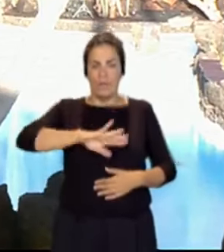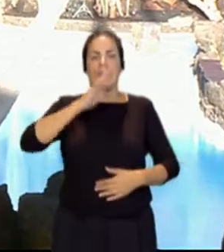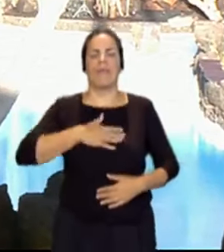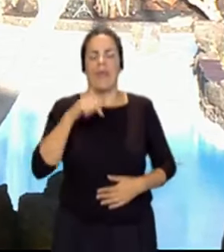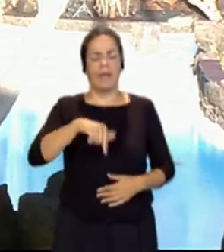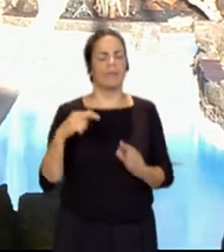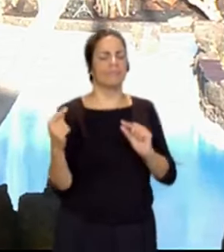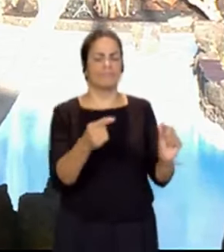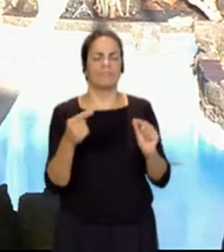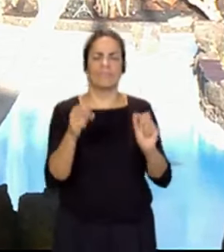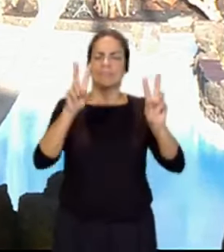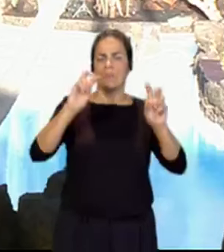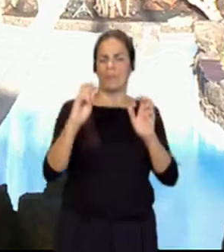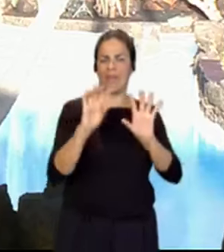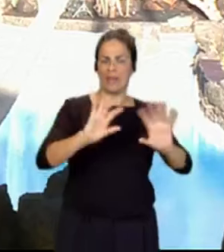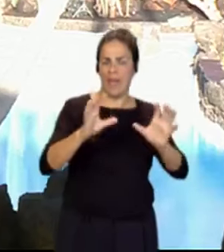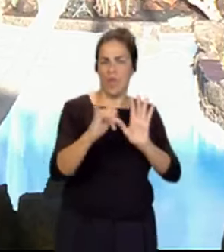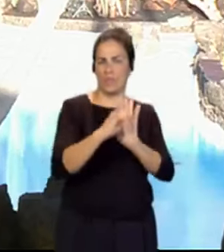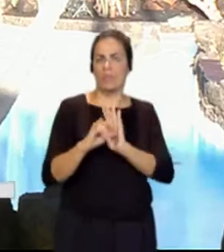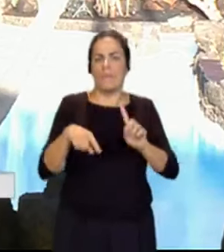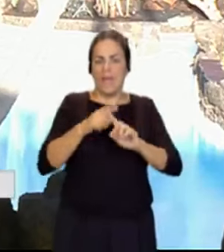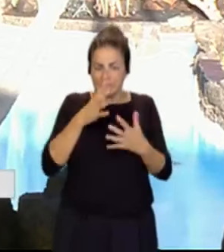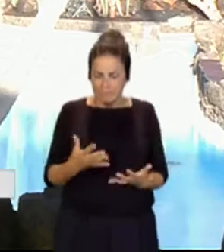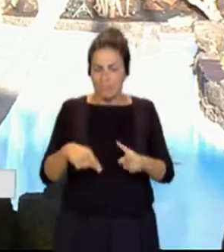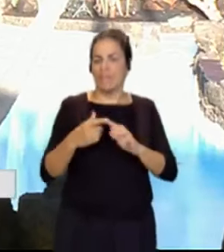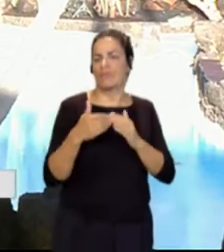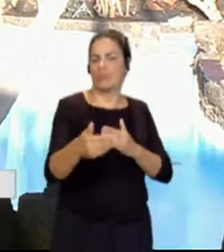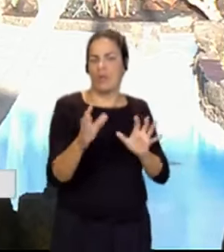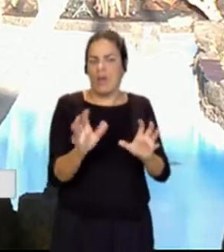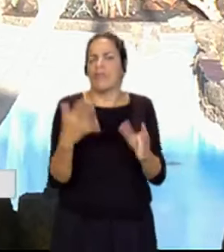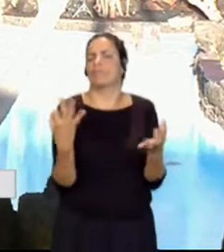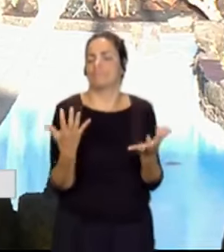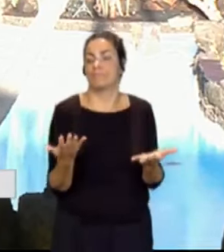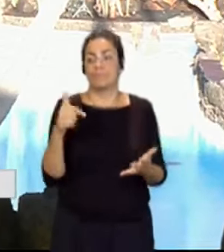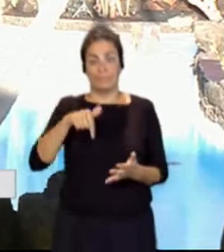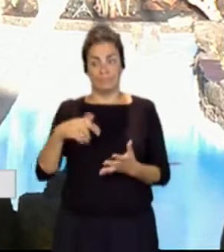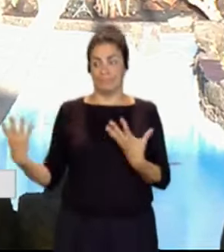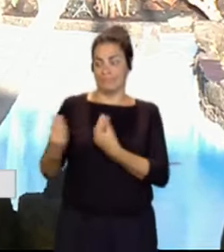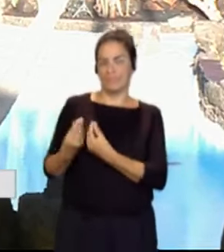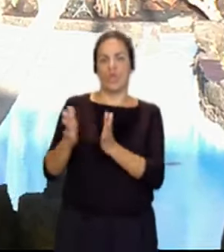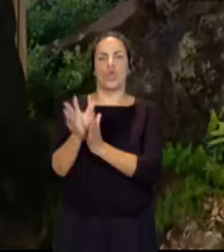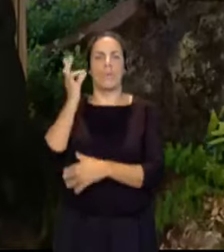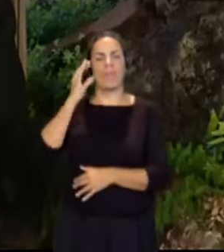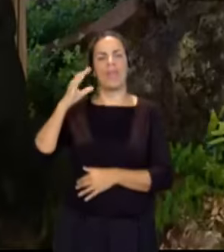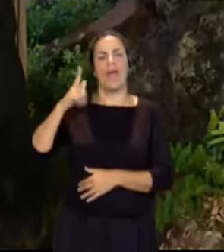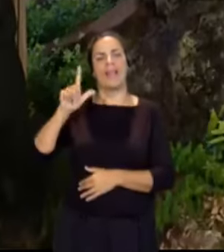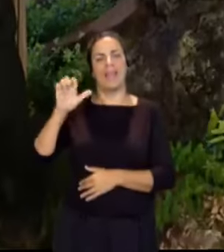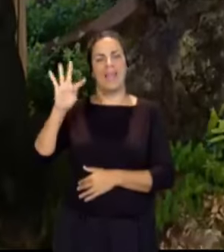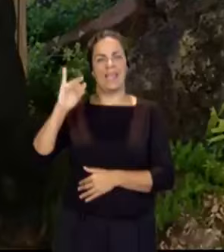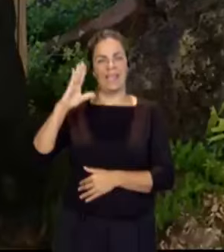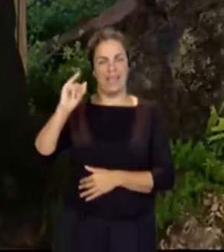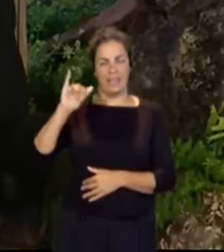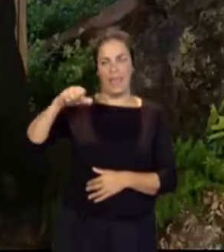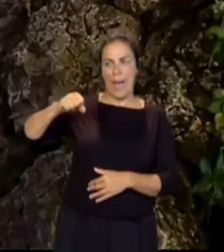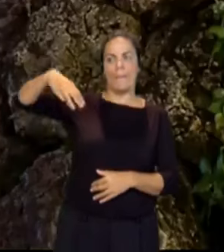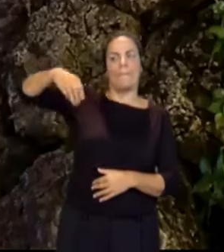la radio de proximidad sobre el presente y el futuro de este medio de comunicación nos acompaña a esta hora de la mañana la compañera Leticia Martín directora de canares radio Leticia qué tal